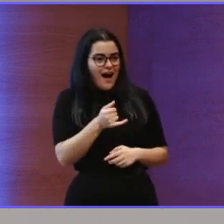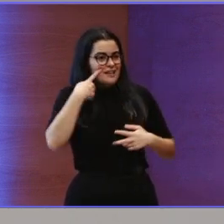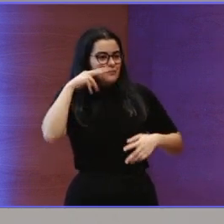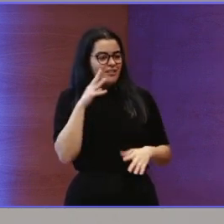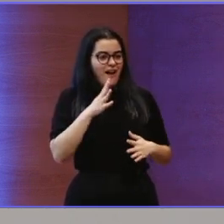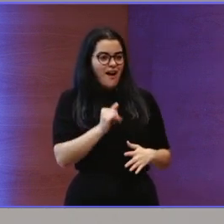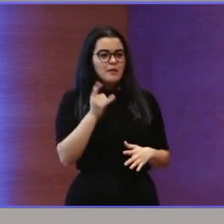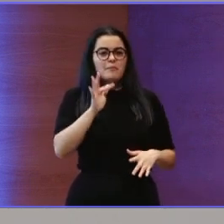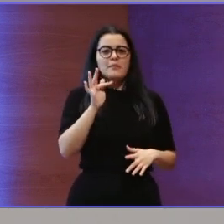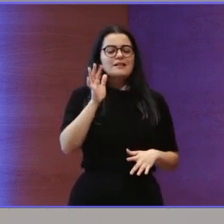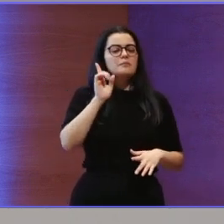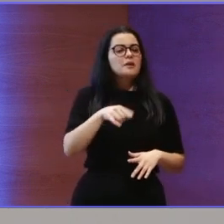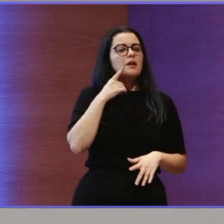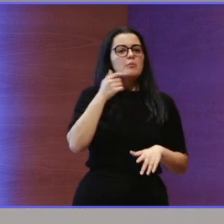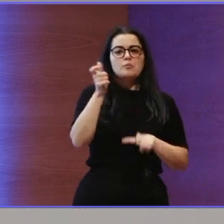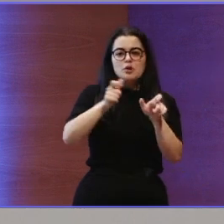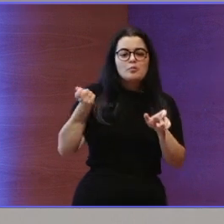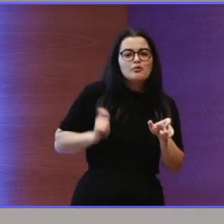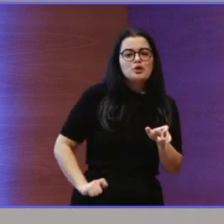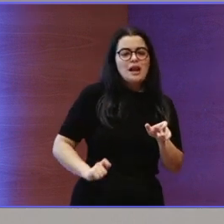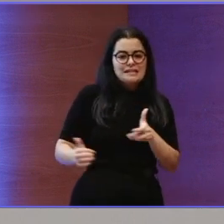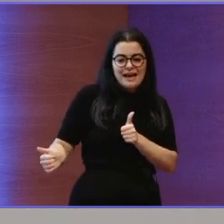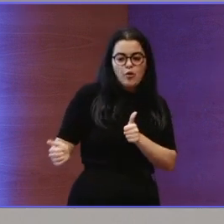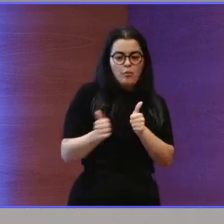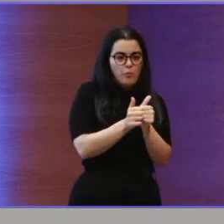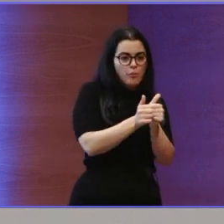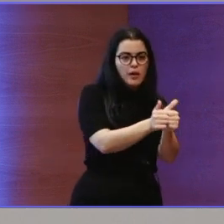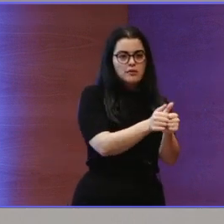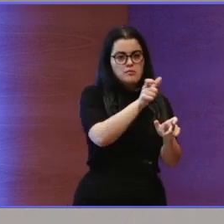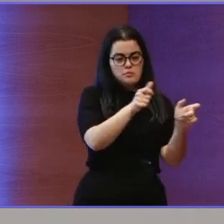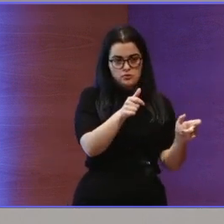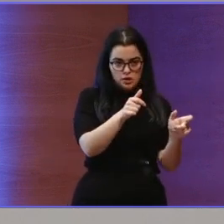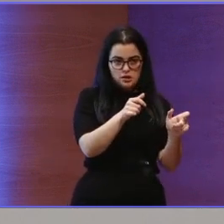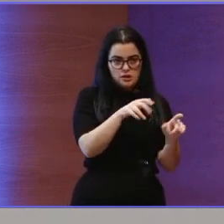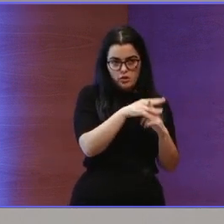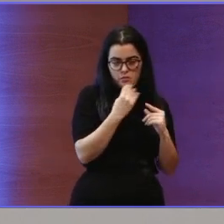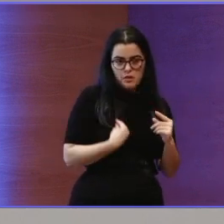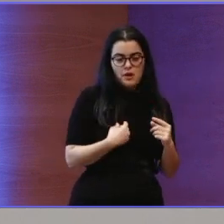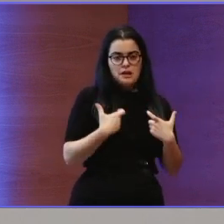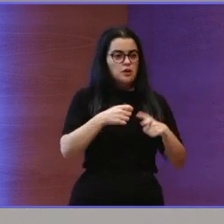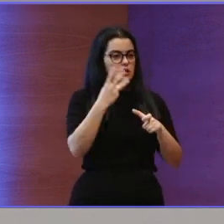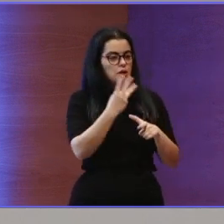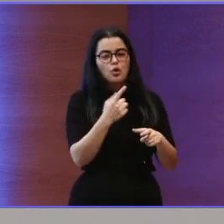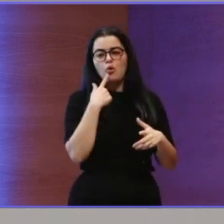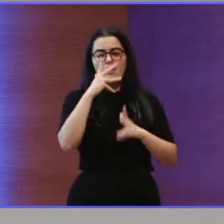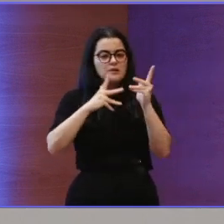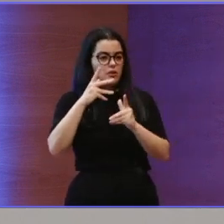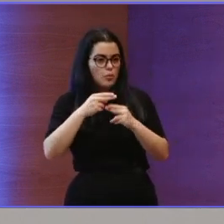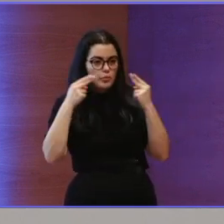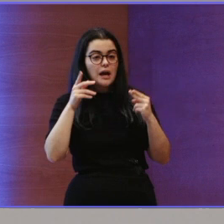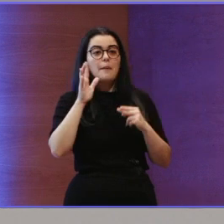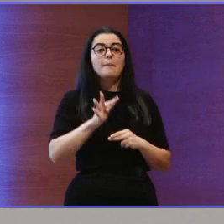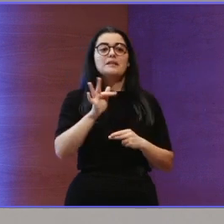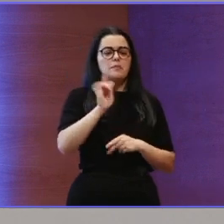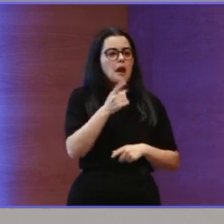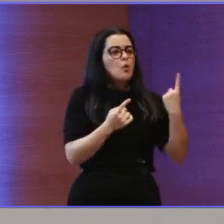profesiones que operan en el acompañamiento a a esas personas tercer sector administración pública y luego hay saberes